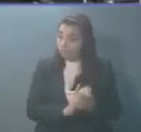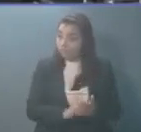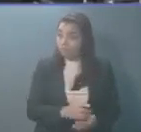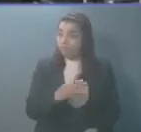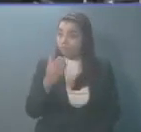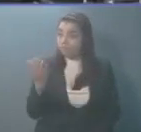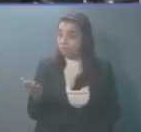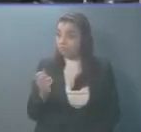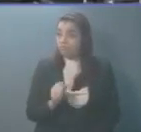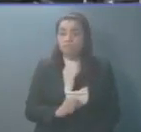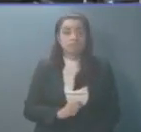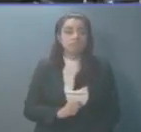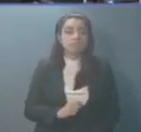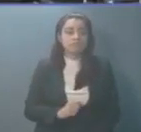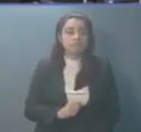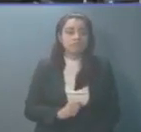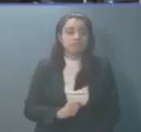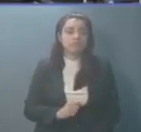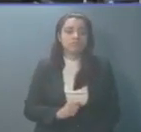fracciones